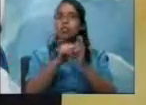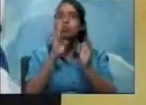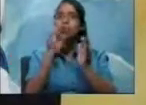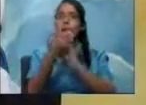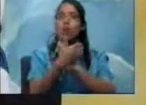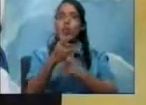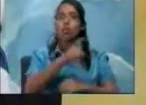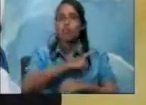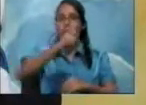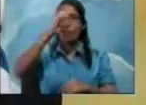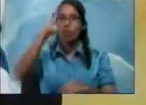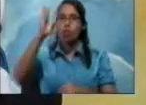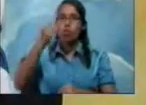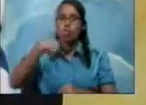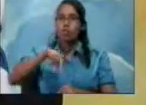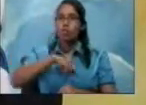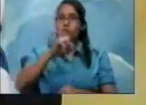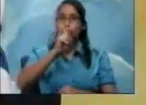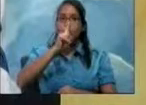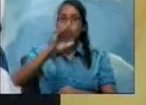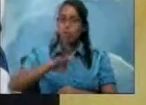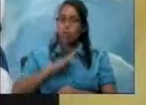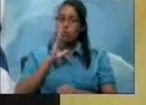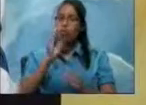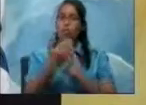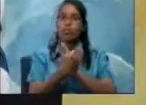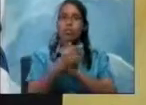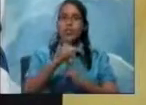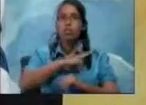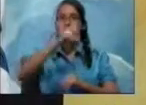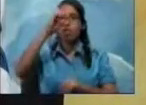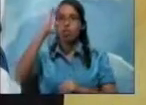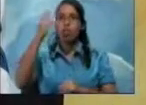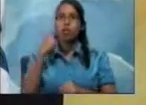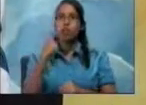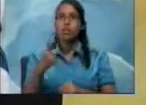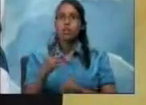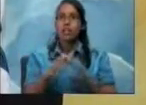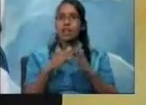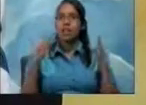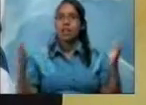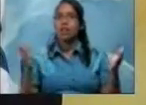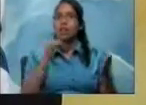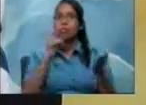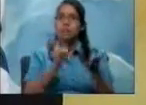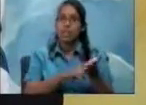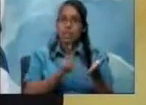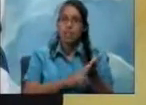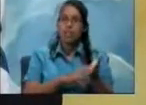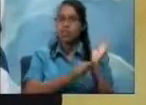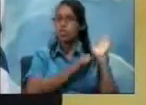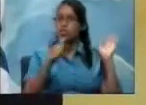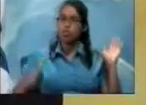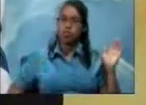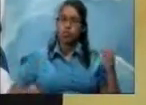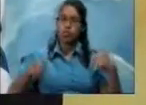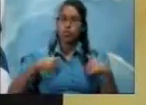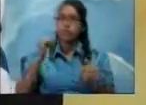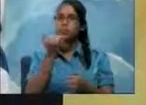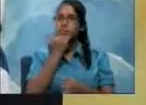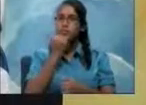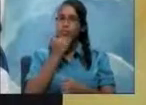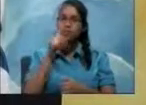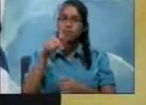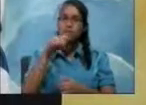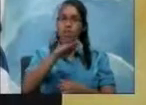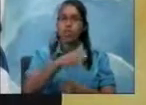Dios nosotros no nos vamos a esconder de Dios le vamos a decir al señor la gran verdad Señor yo he fallado y aquí estoy en las manos